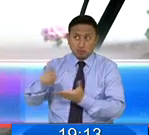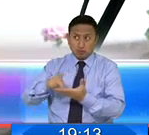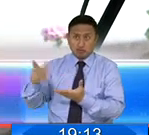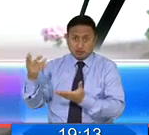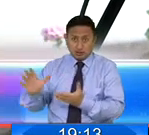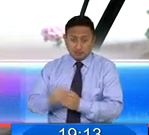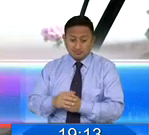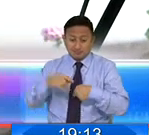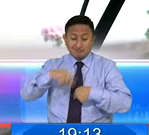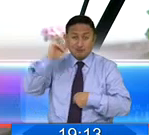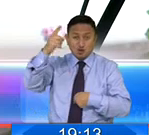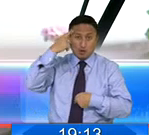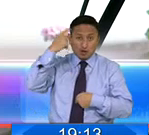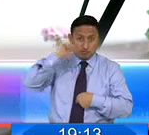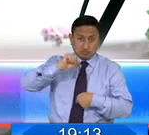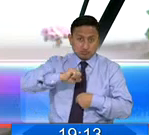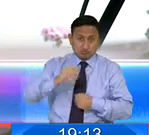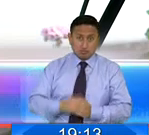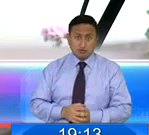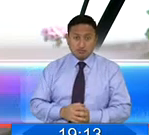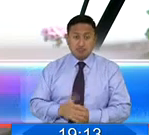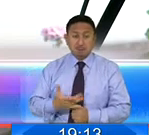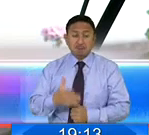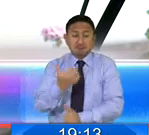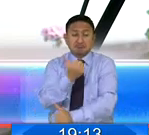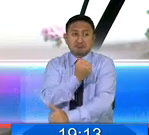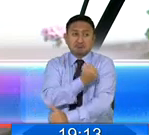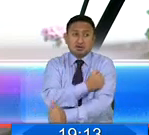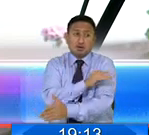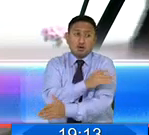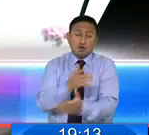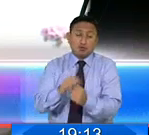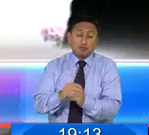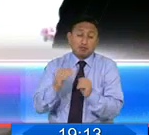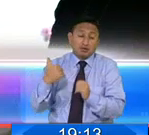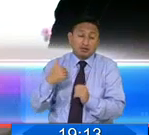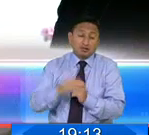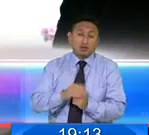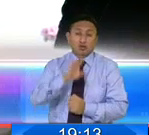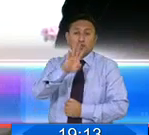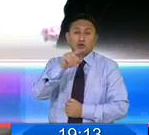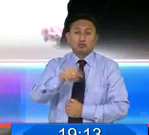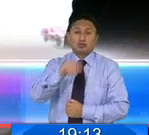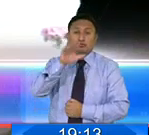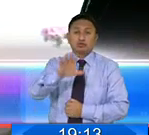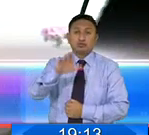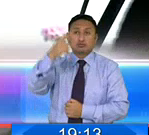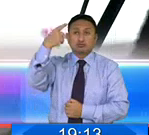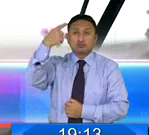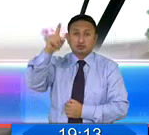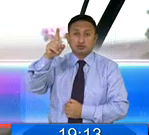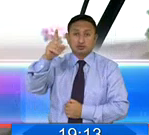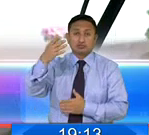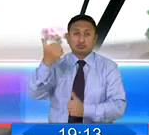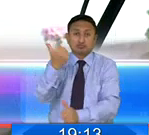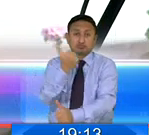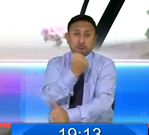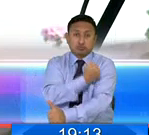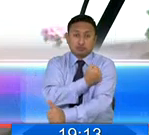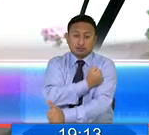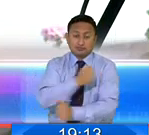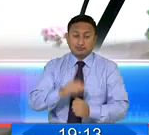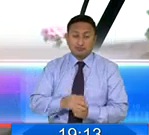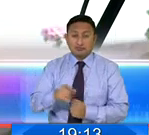duda este gobierno va a lograr vacunar o colocar por lo menos 4.5 millones de dosis hasta que